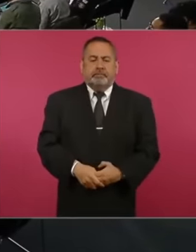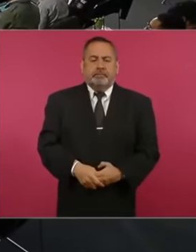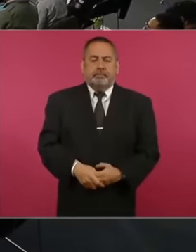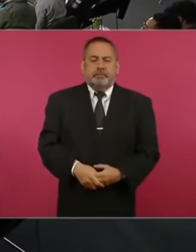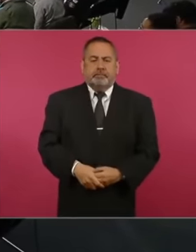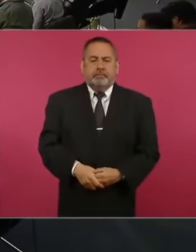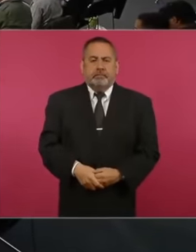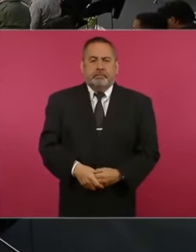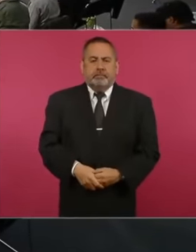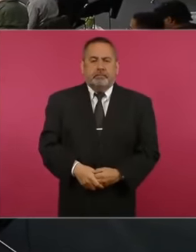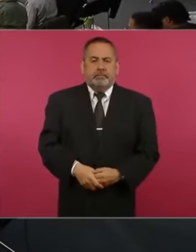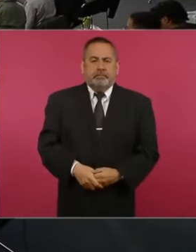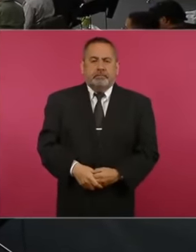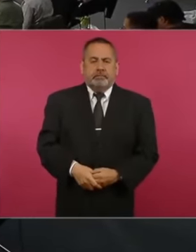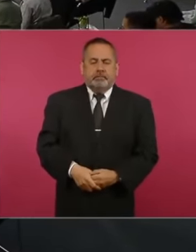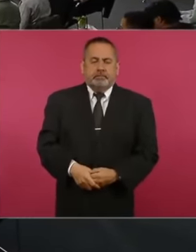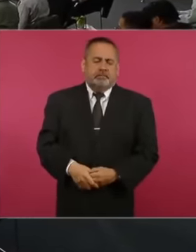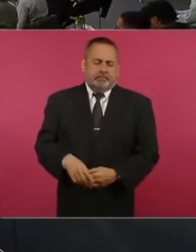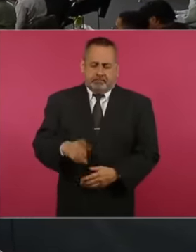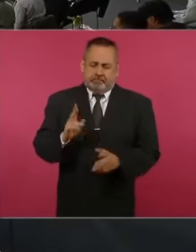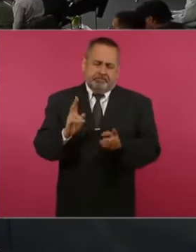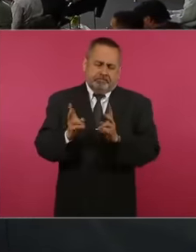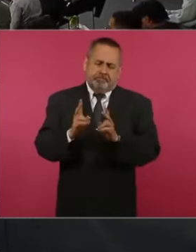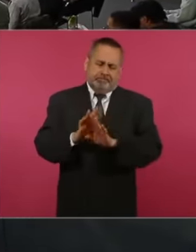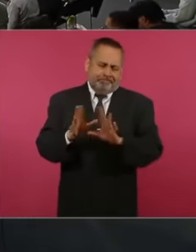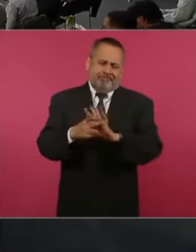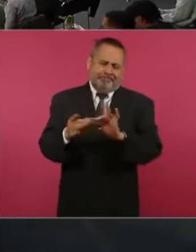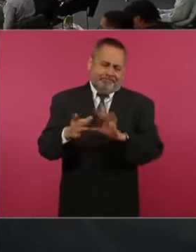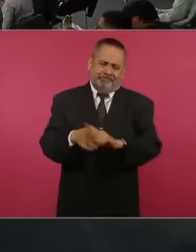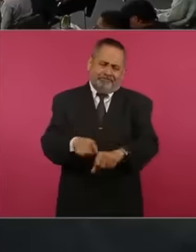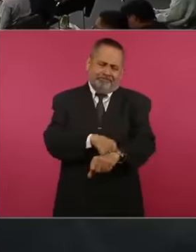ya se ha hablado bastante sobre el tema.